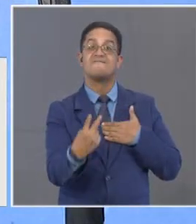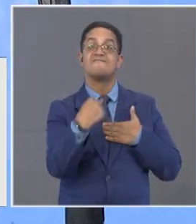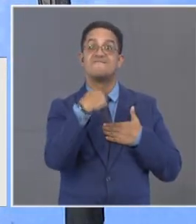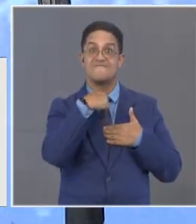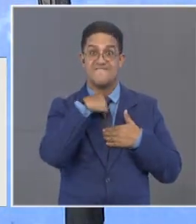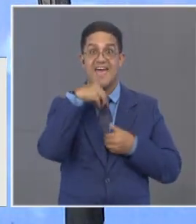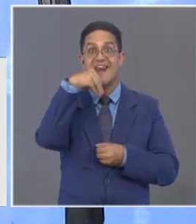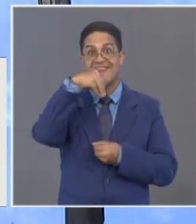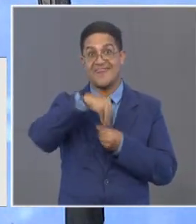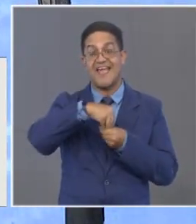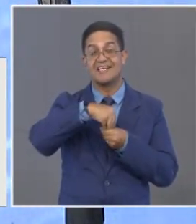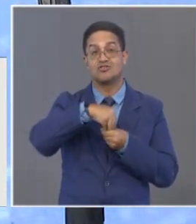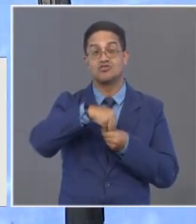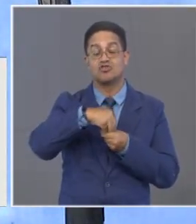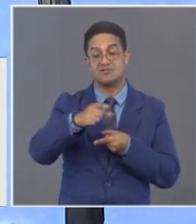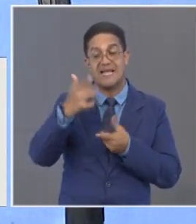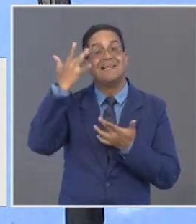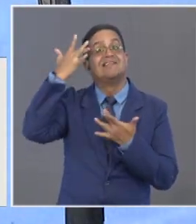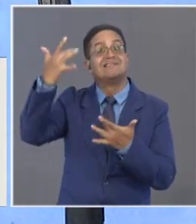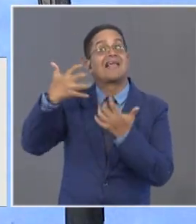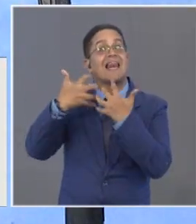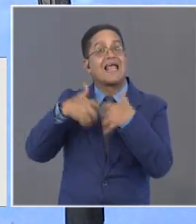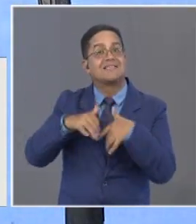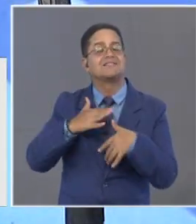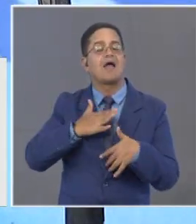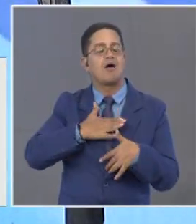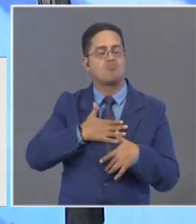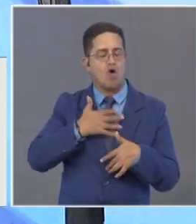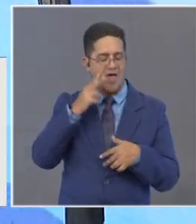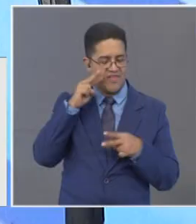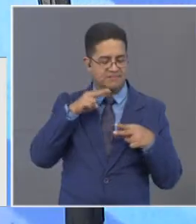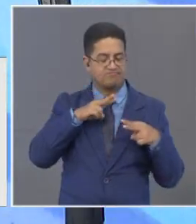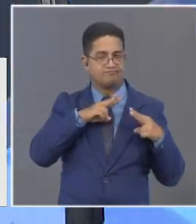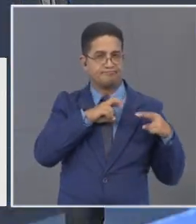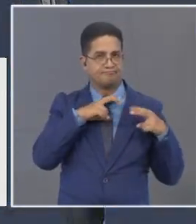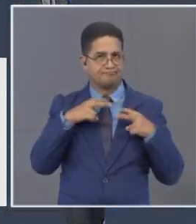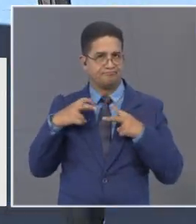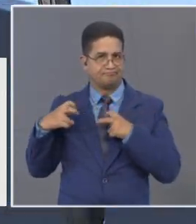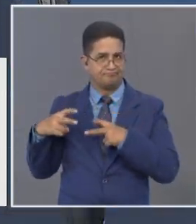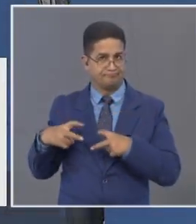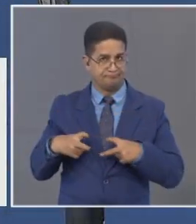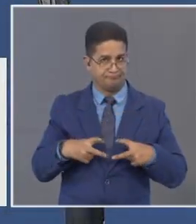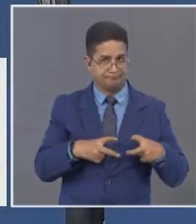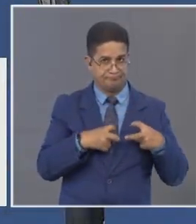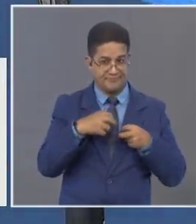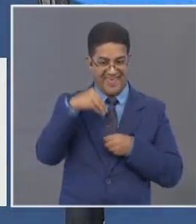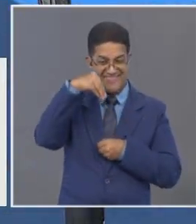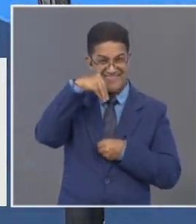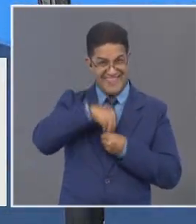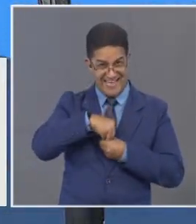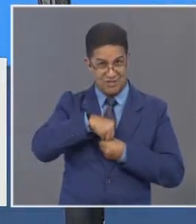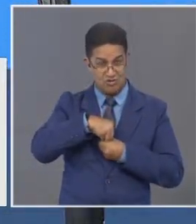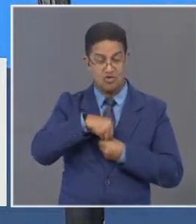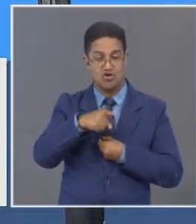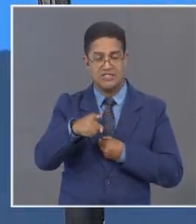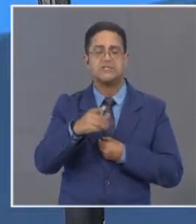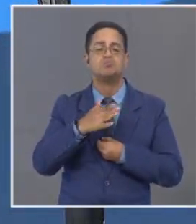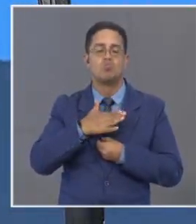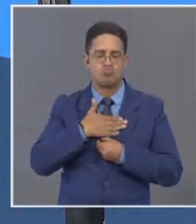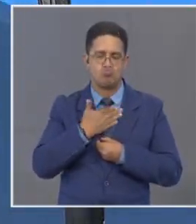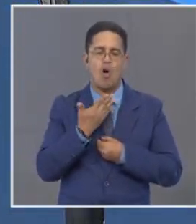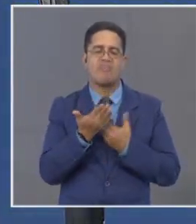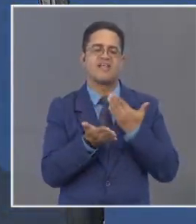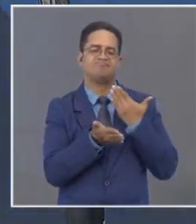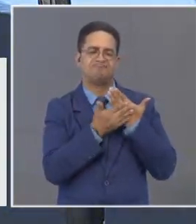inteligencia artificial que puede hacer un mapeo de este endotelio y nos puede decir entonces cuál